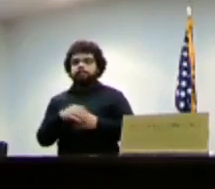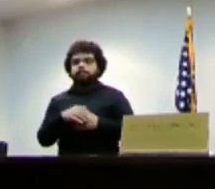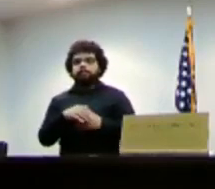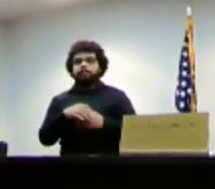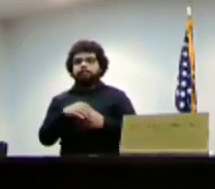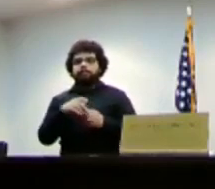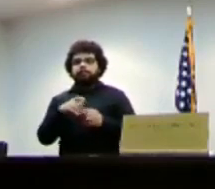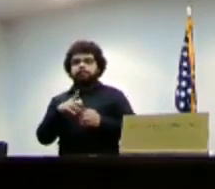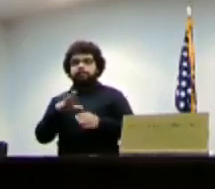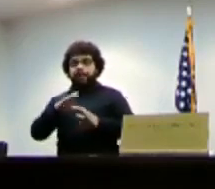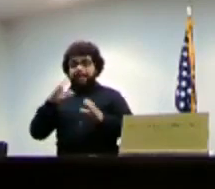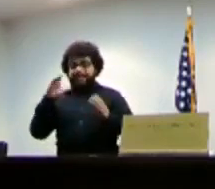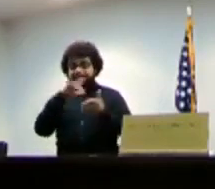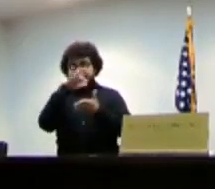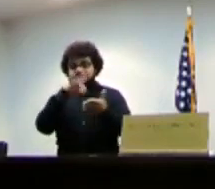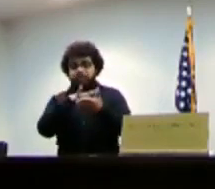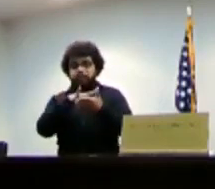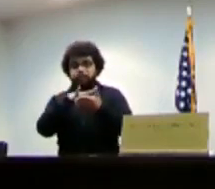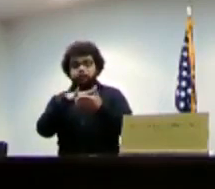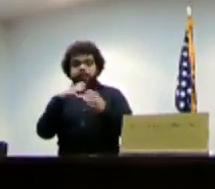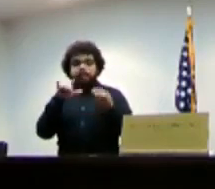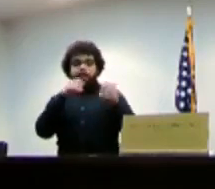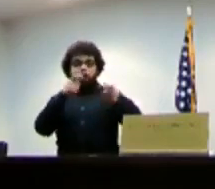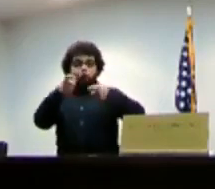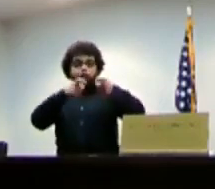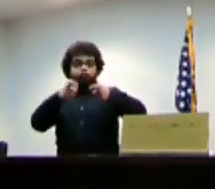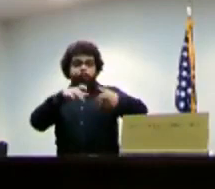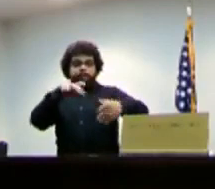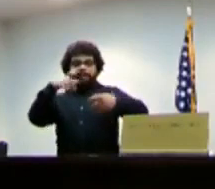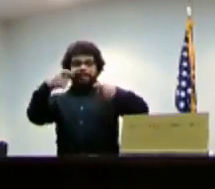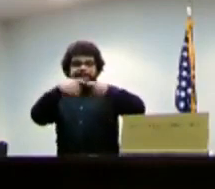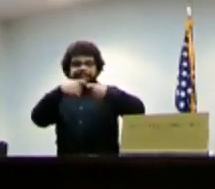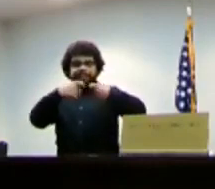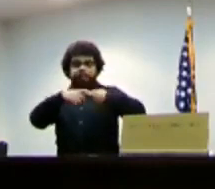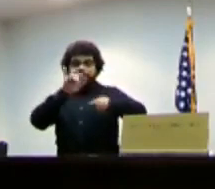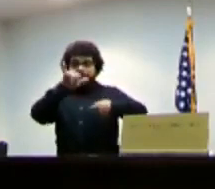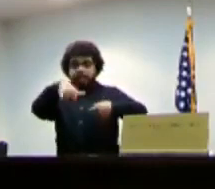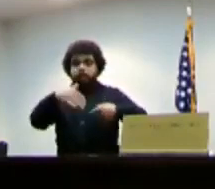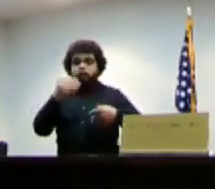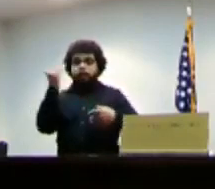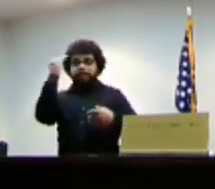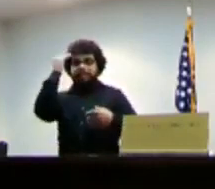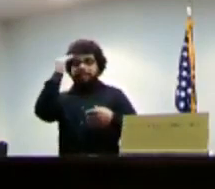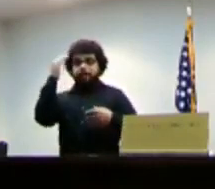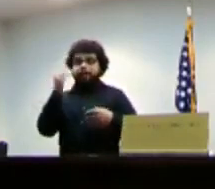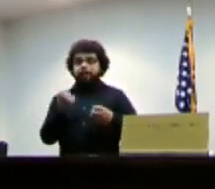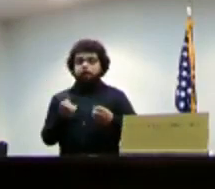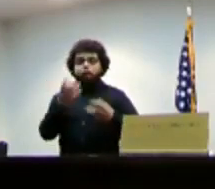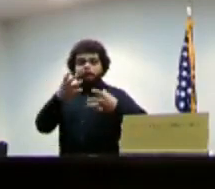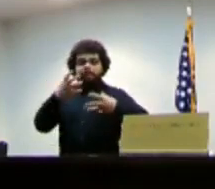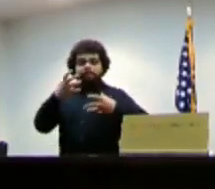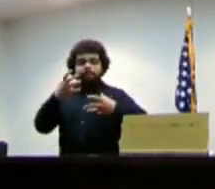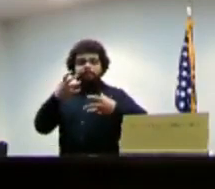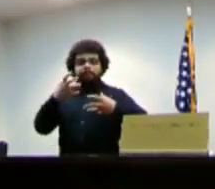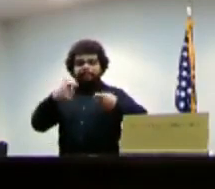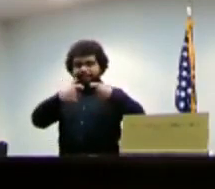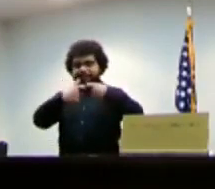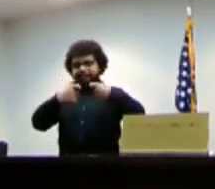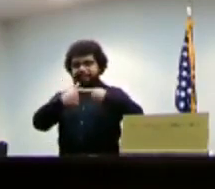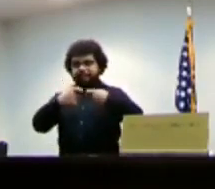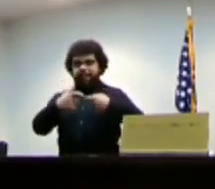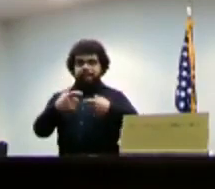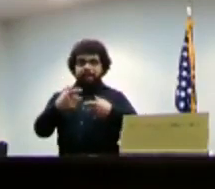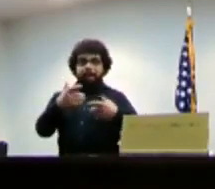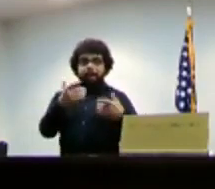¿sí? El centro de control energético es el que sabe cuánto es la proyección de demanda para la siguiente hora y cuánta generación va a